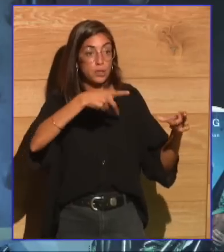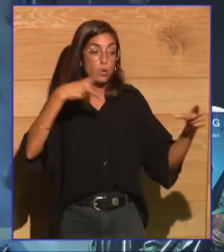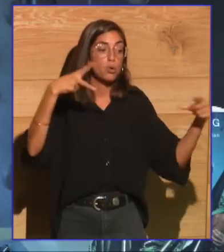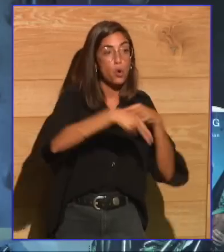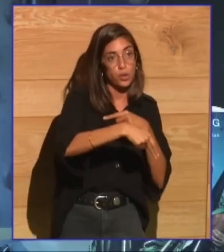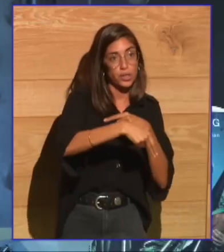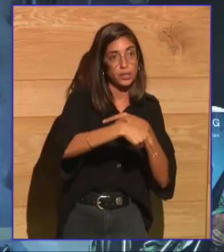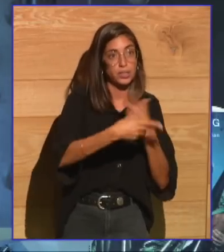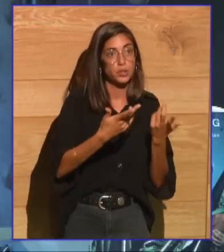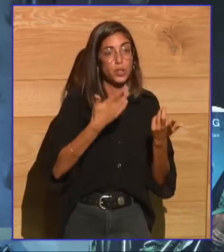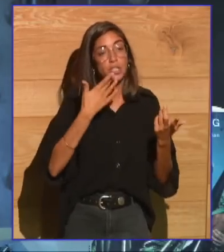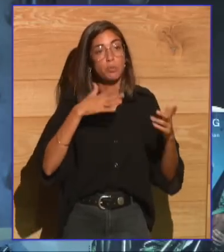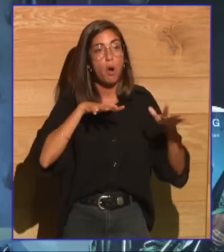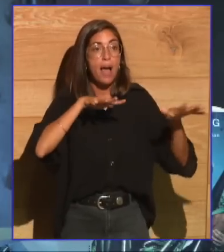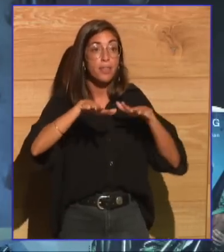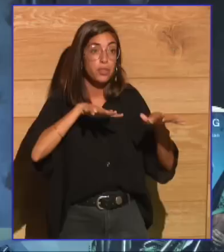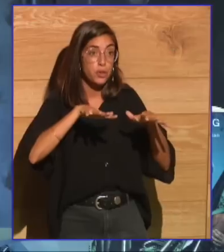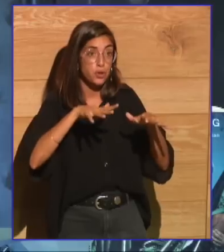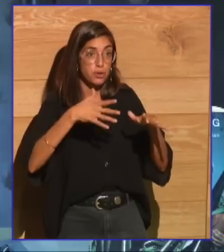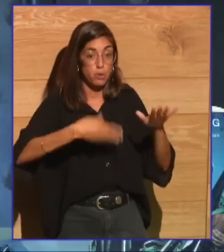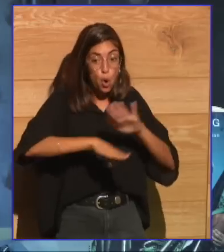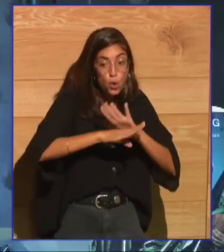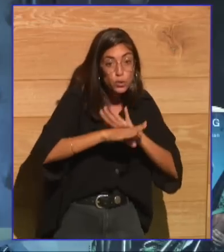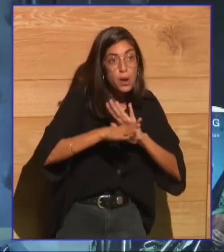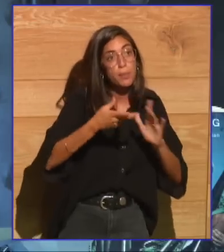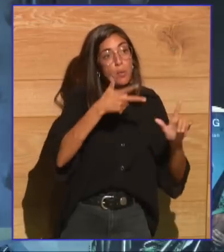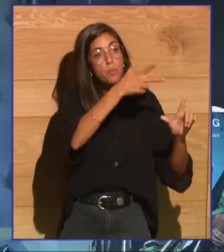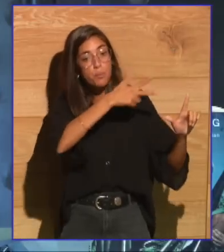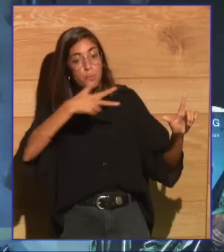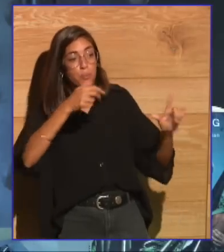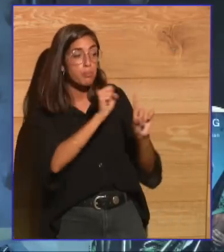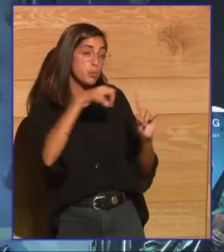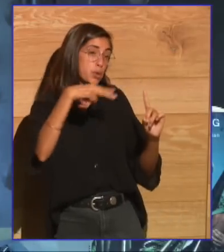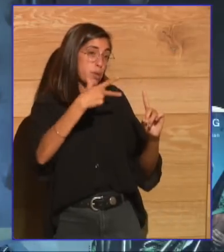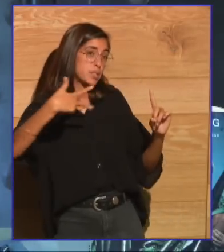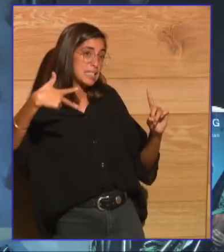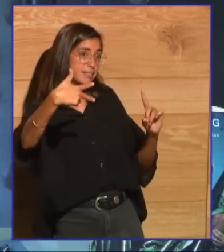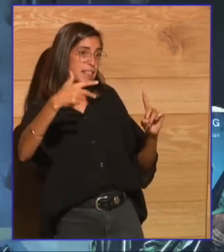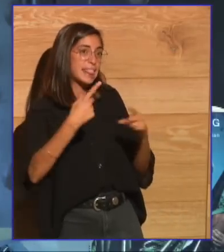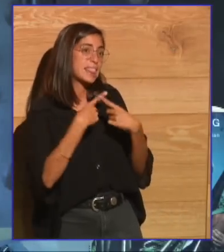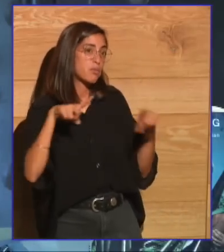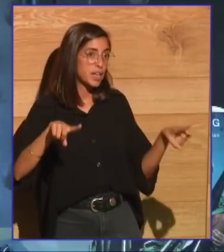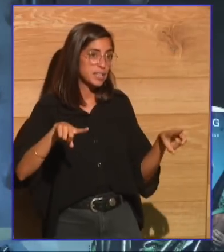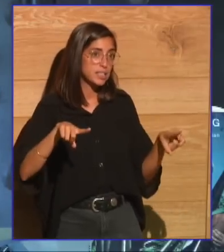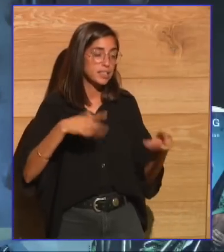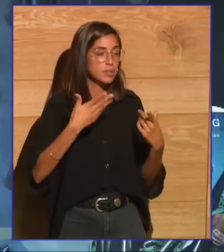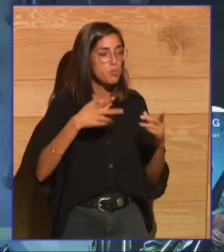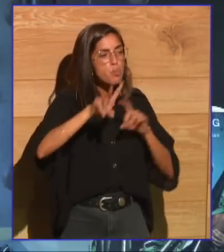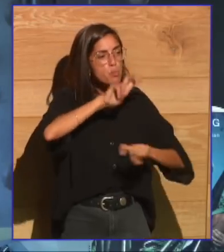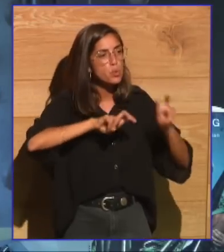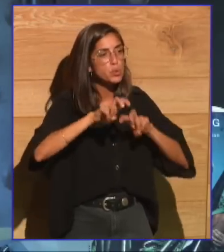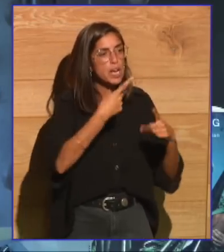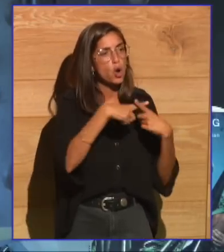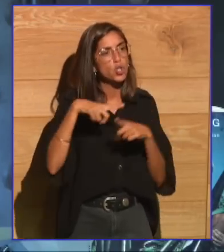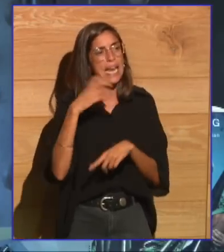acción en continuidad pero desde otro ángulo viene el yang que no busca eso lo que busca es precisamente lo abrupto de lo